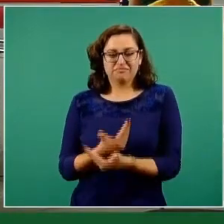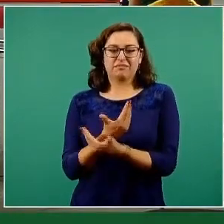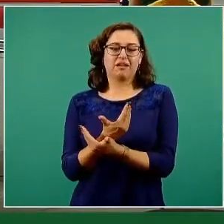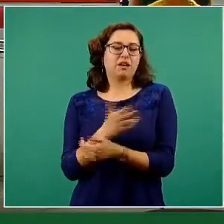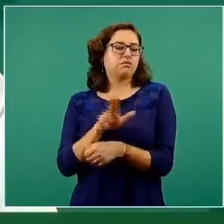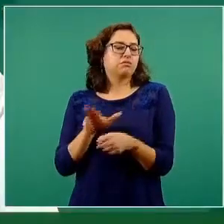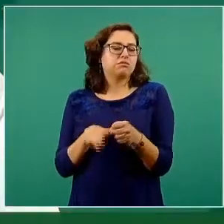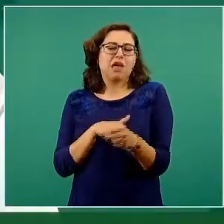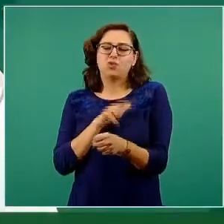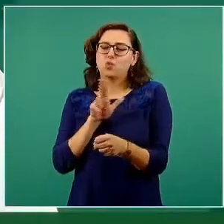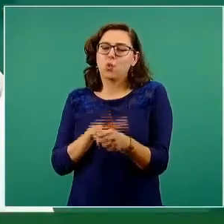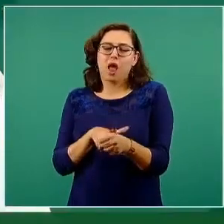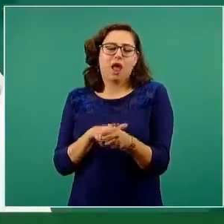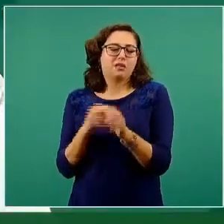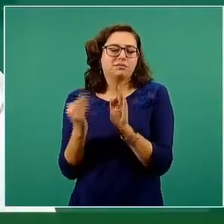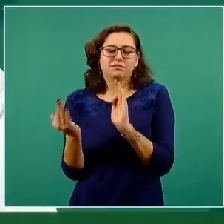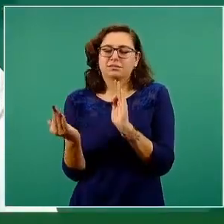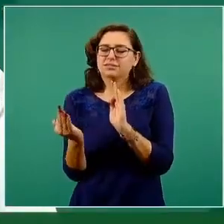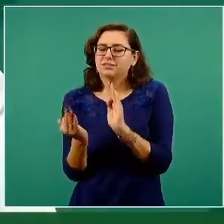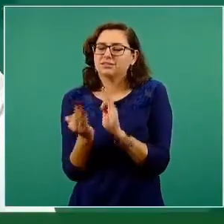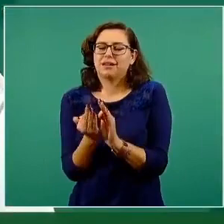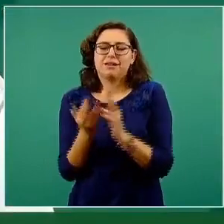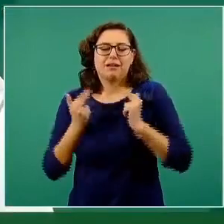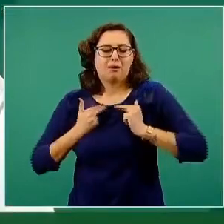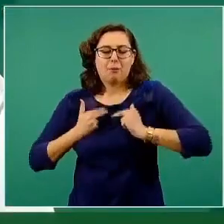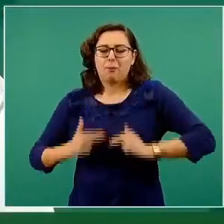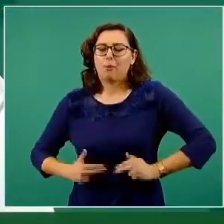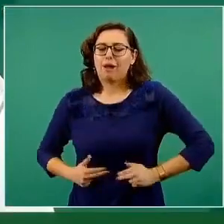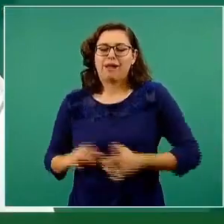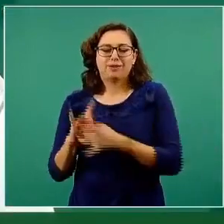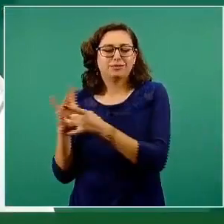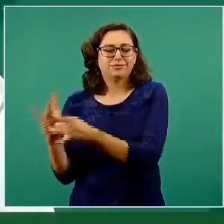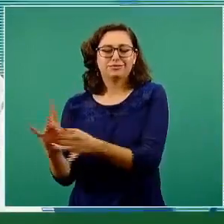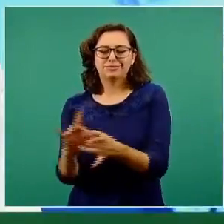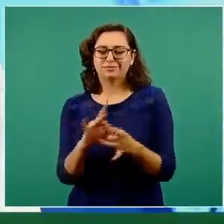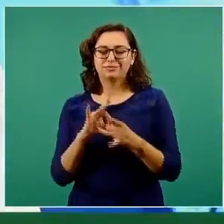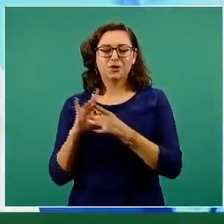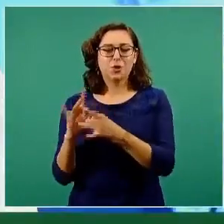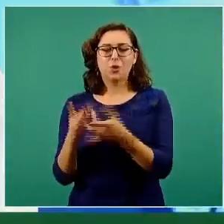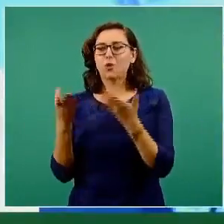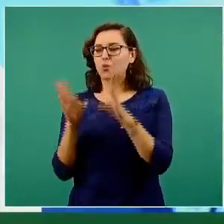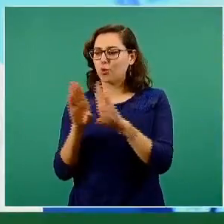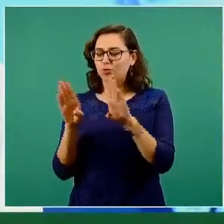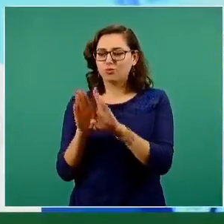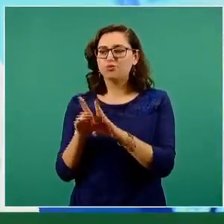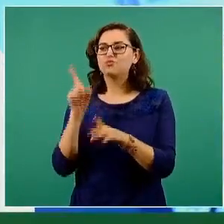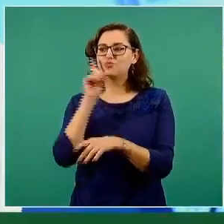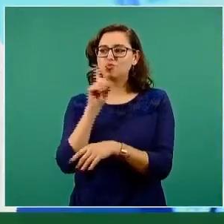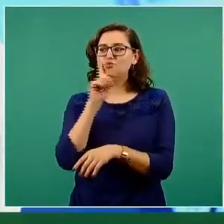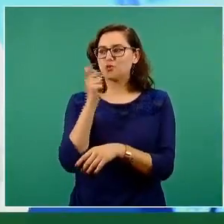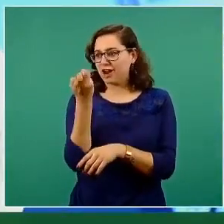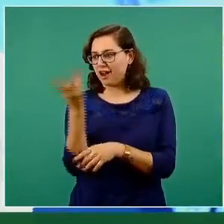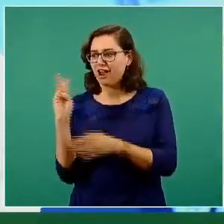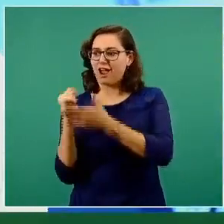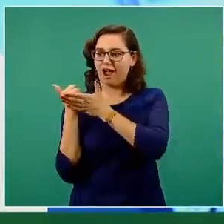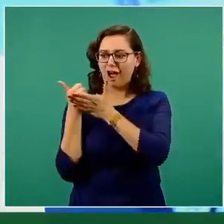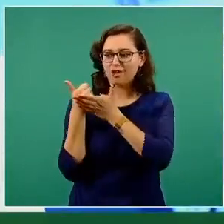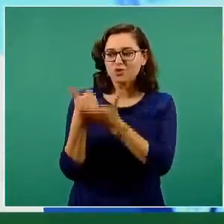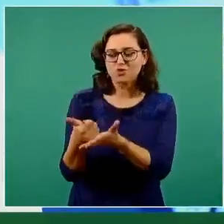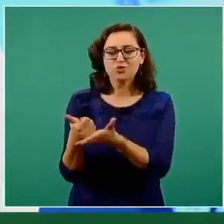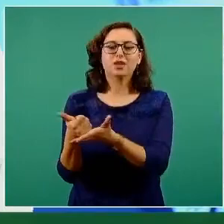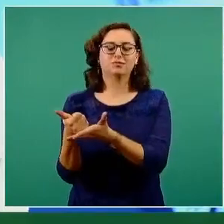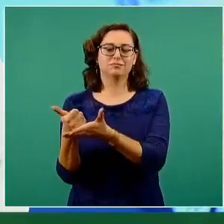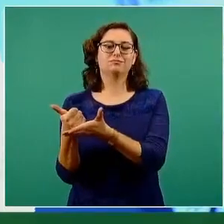cercanos, mucho más naturales, se podría decir, con la habilitación y capacitación de parteras y la organización,